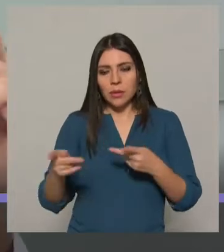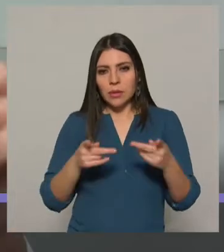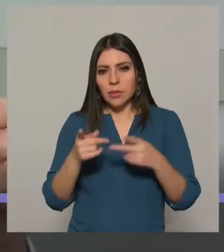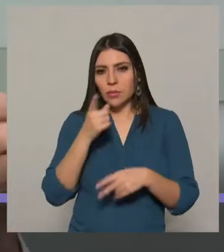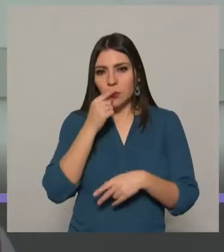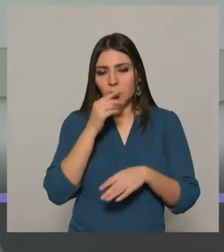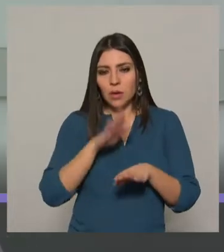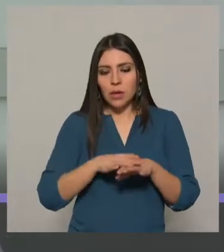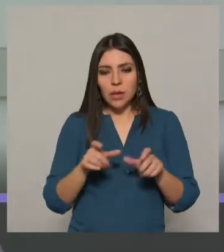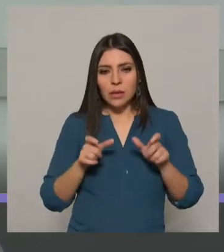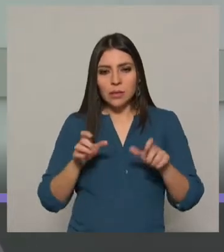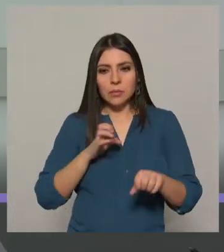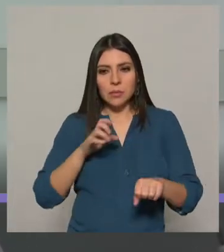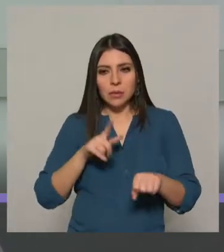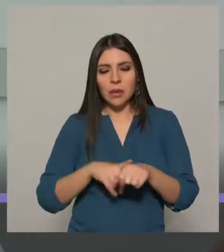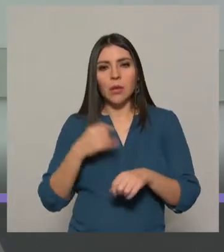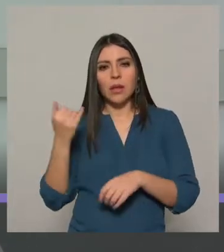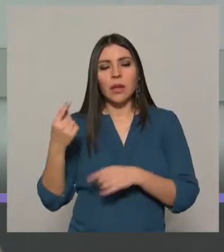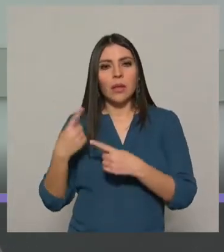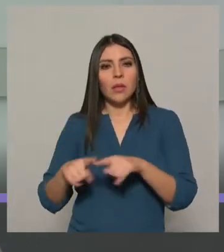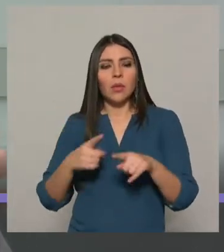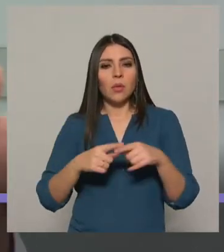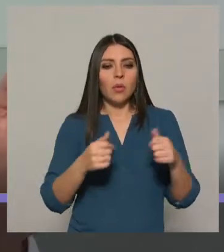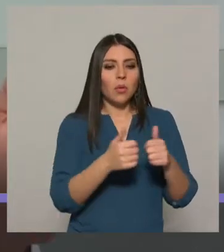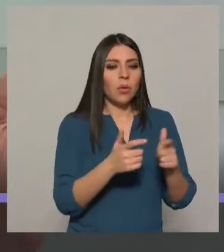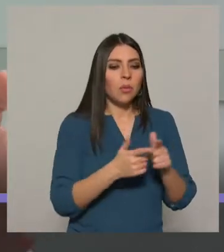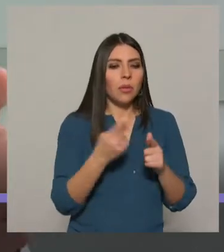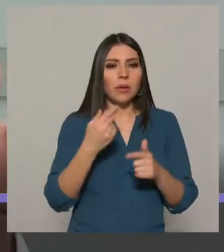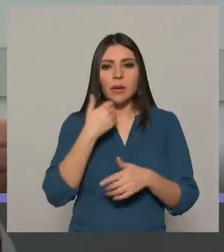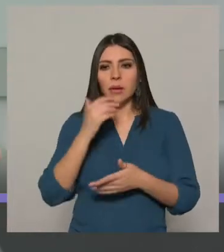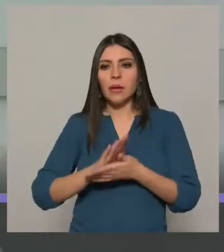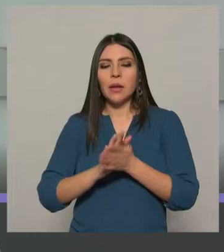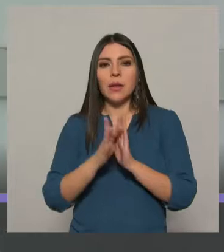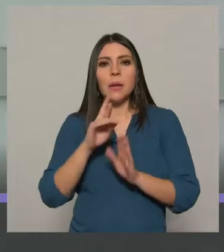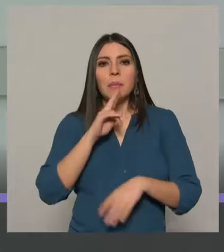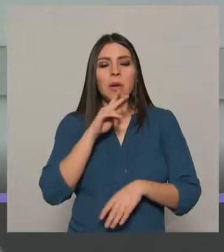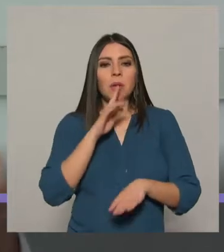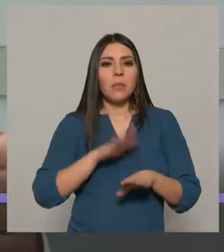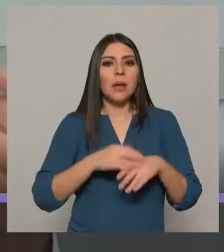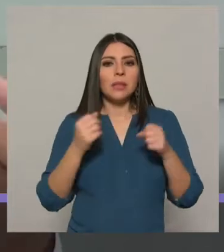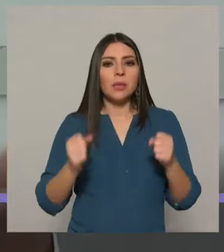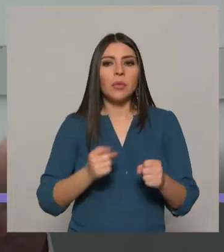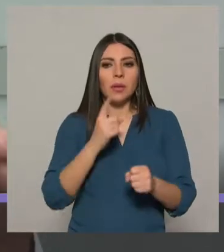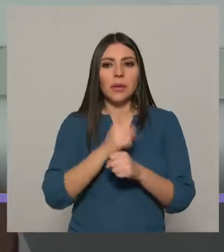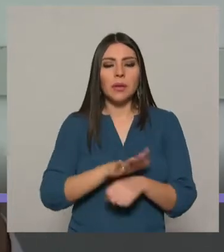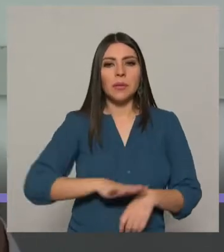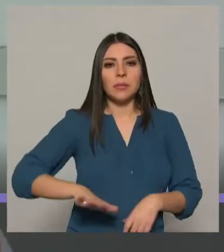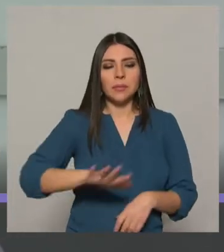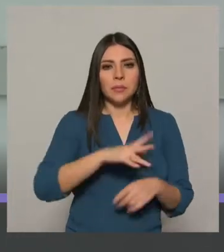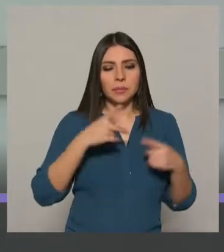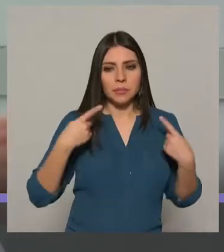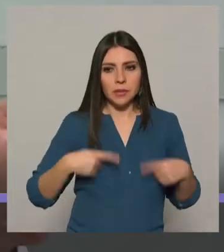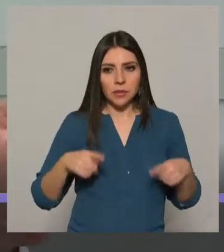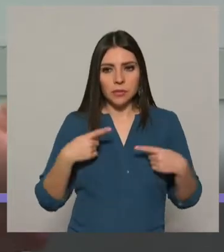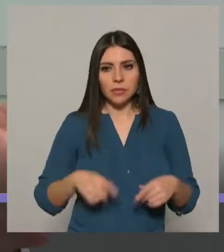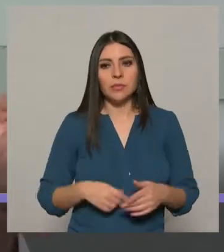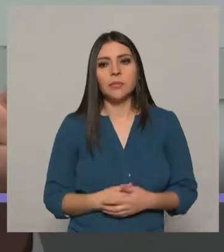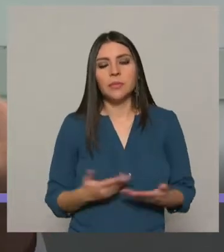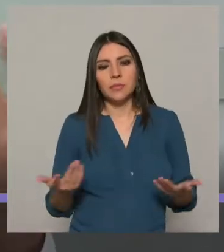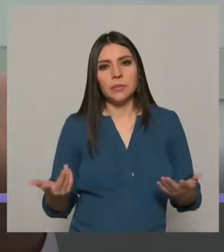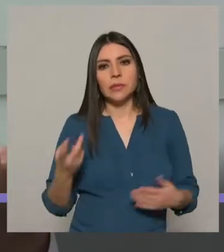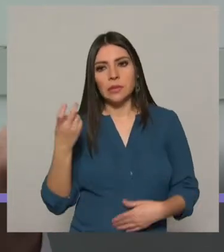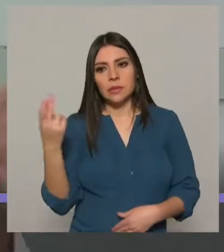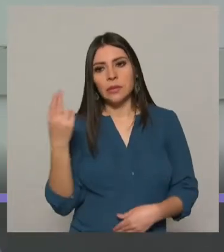de distintos agrupamientos que buscan generar mejores condiciones de seguridad para la población, y eso impacta